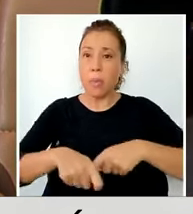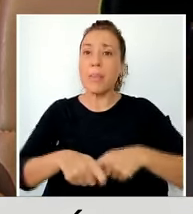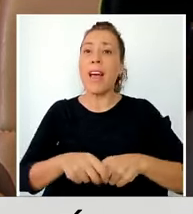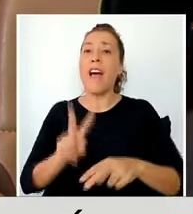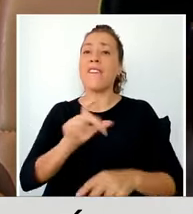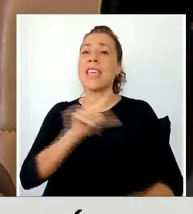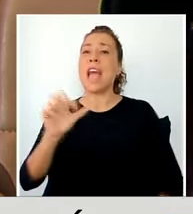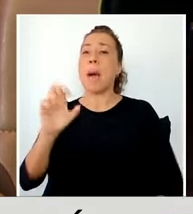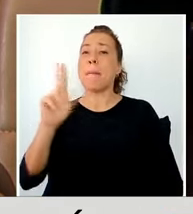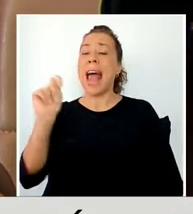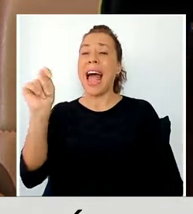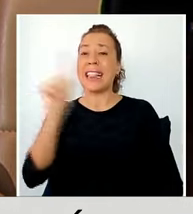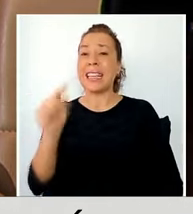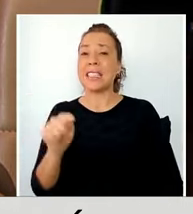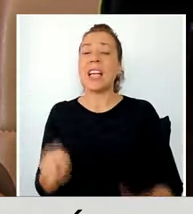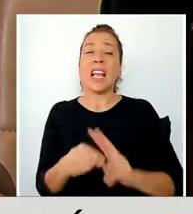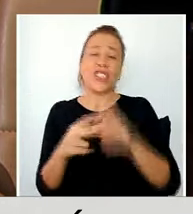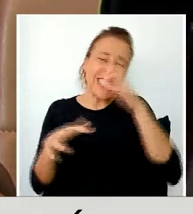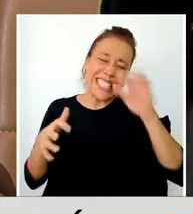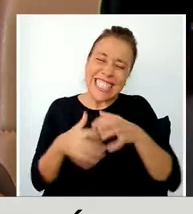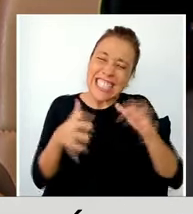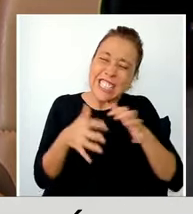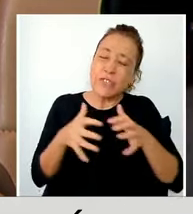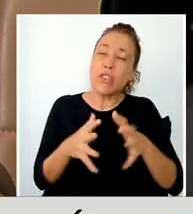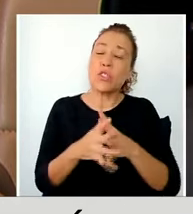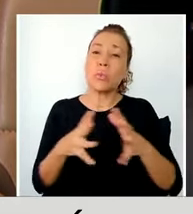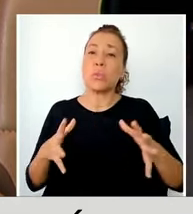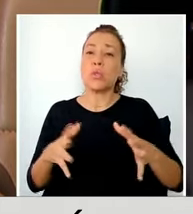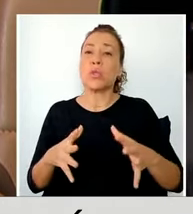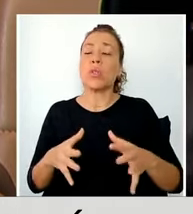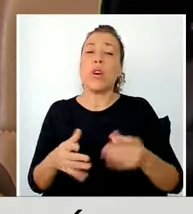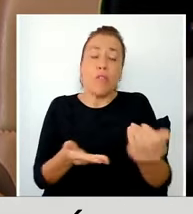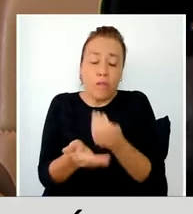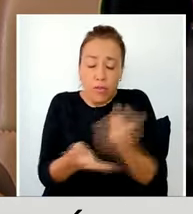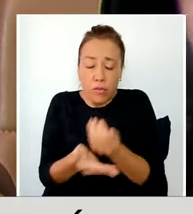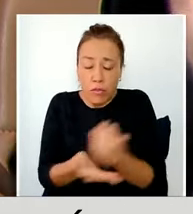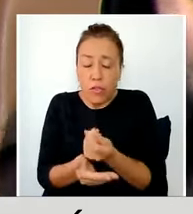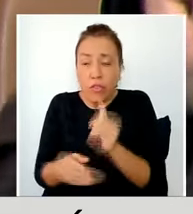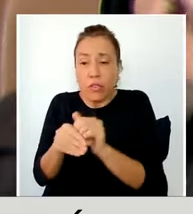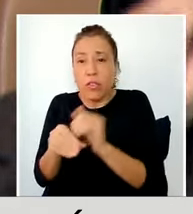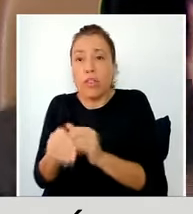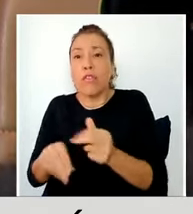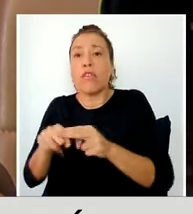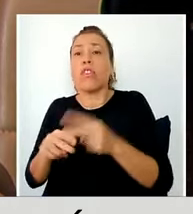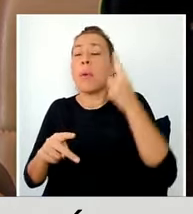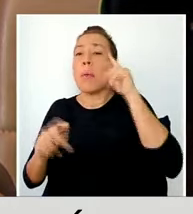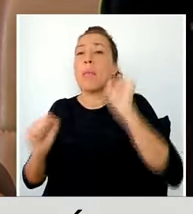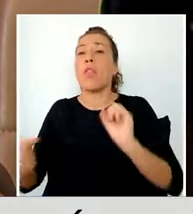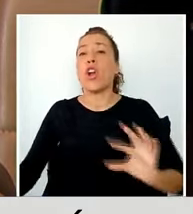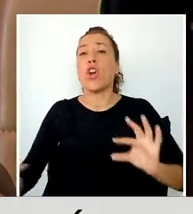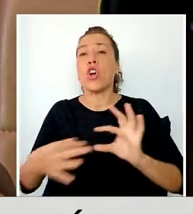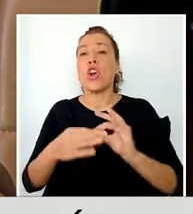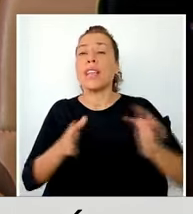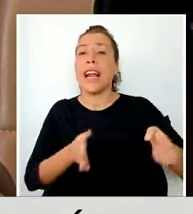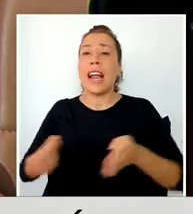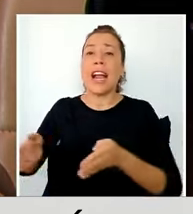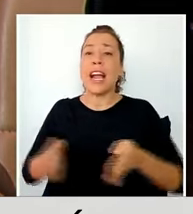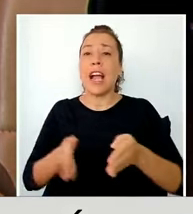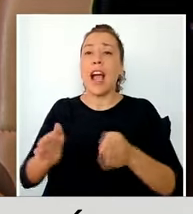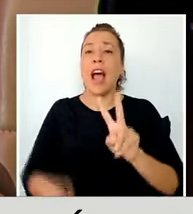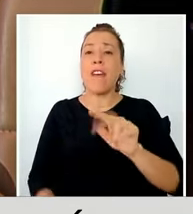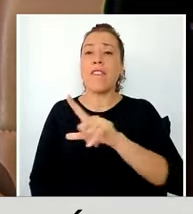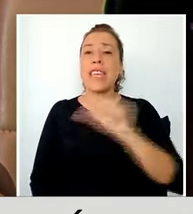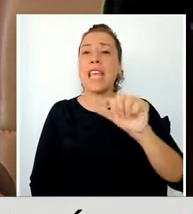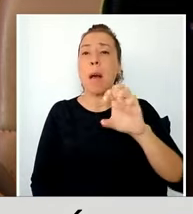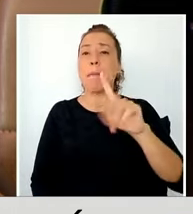con mucho esfuerzo reunieron recursos para asumir la conexión del camino de Villa prat y La